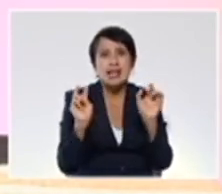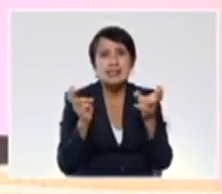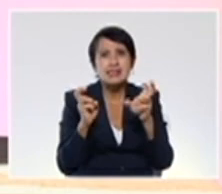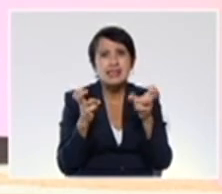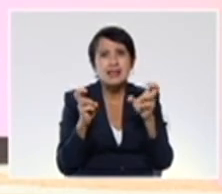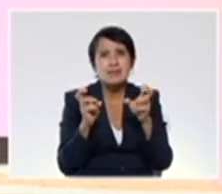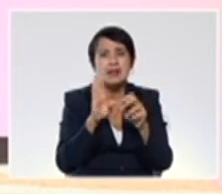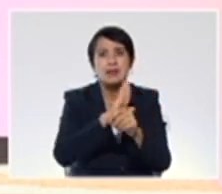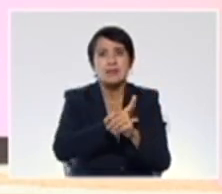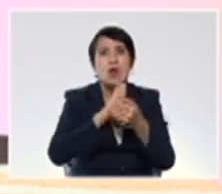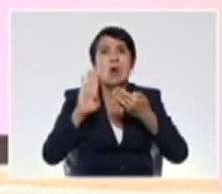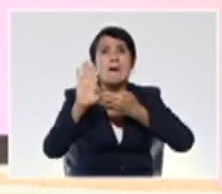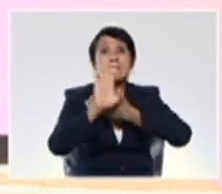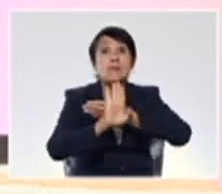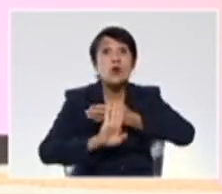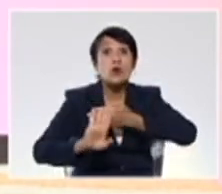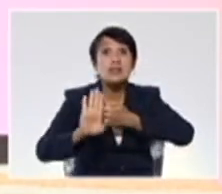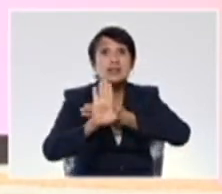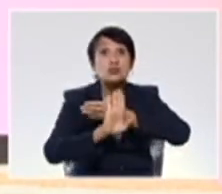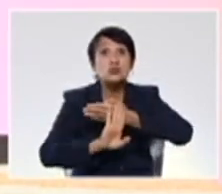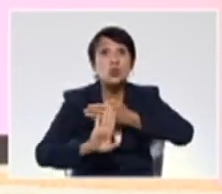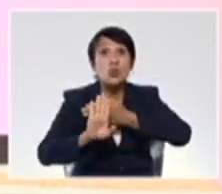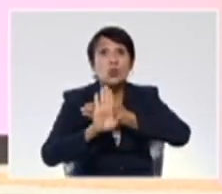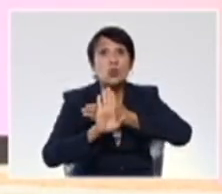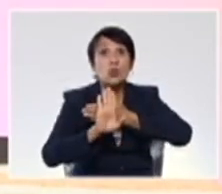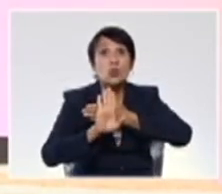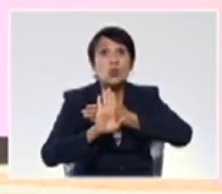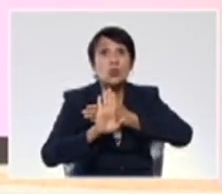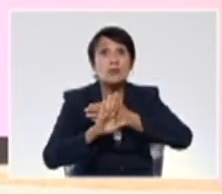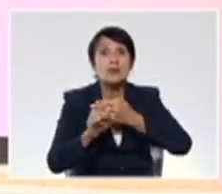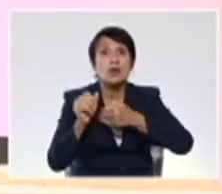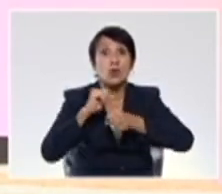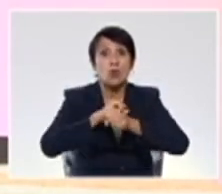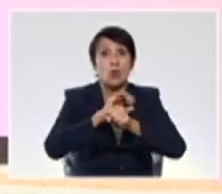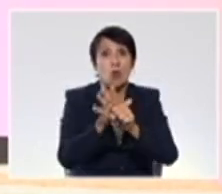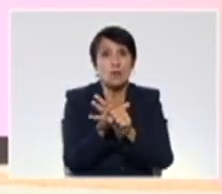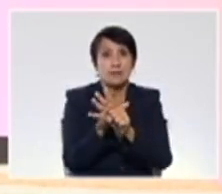nuestra protección frente a lo que es el COVID.